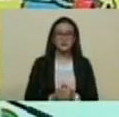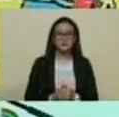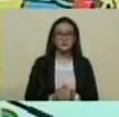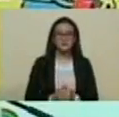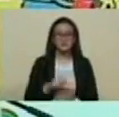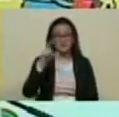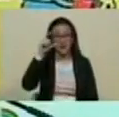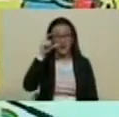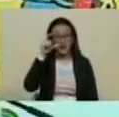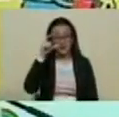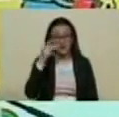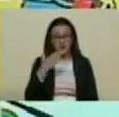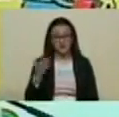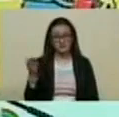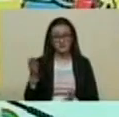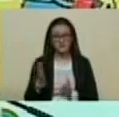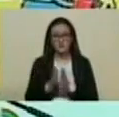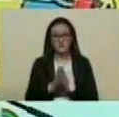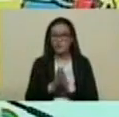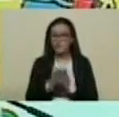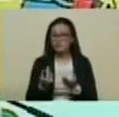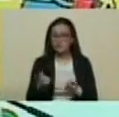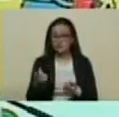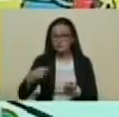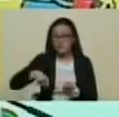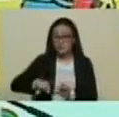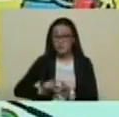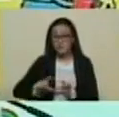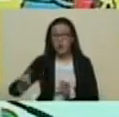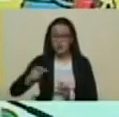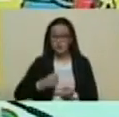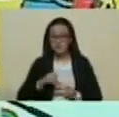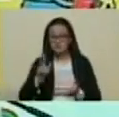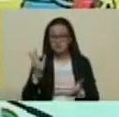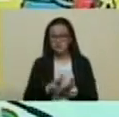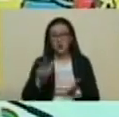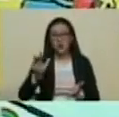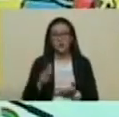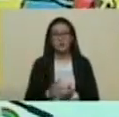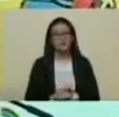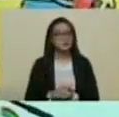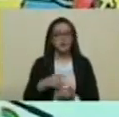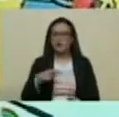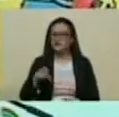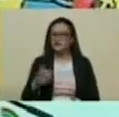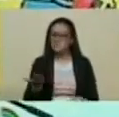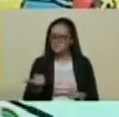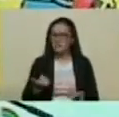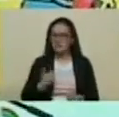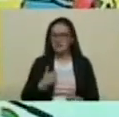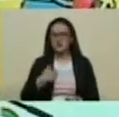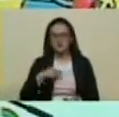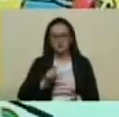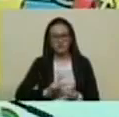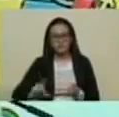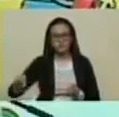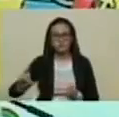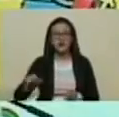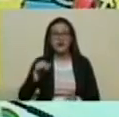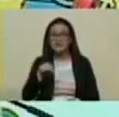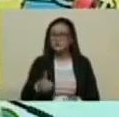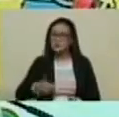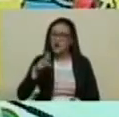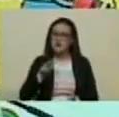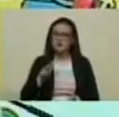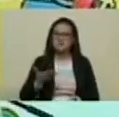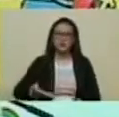Elías, Carlos Lán, pídame los recursos que haga falta. Lo que haga falta, pídeme. Esto es lo más importante que